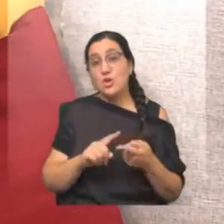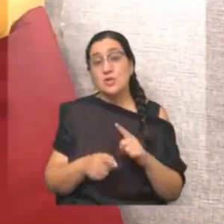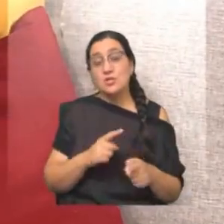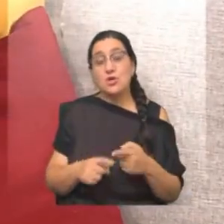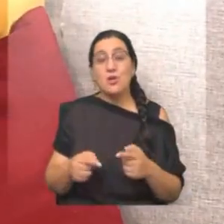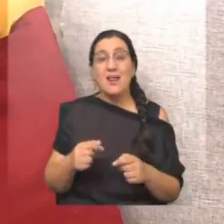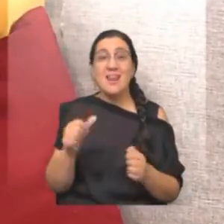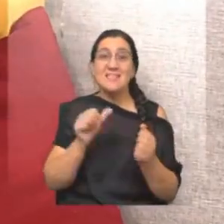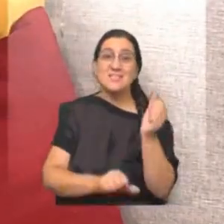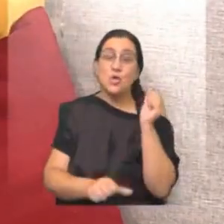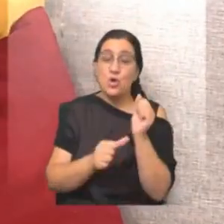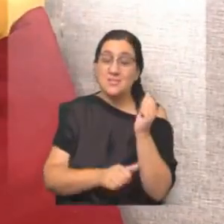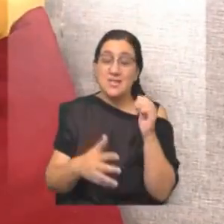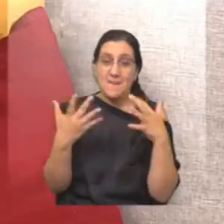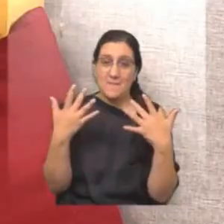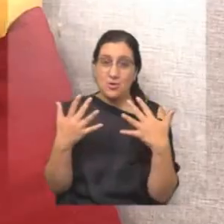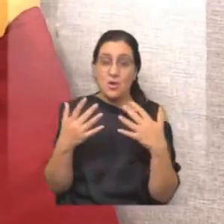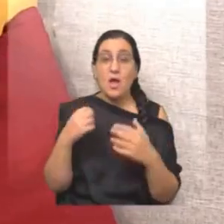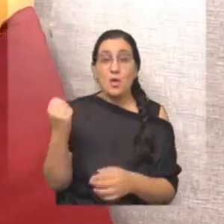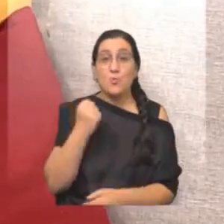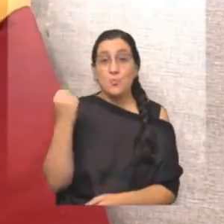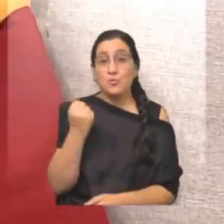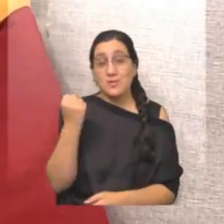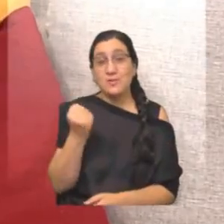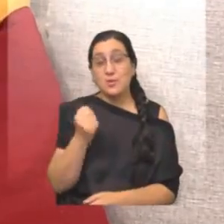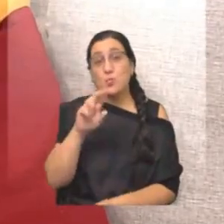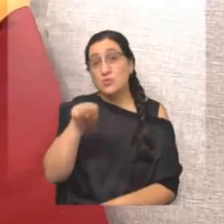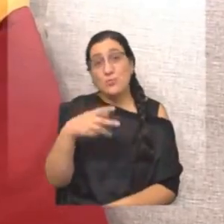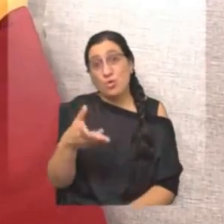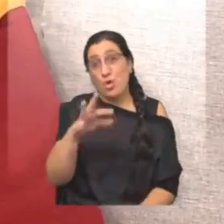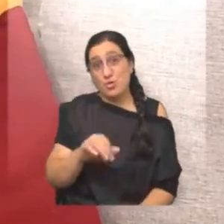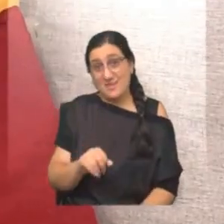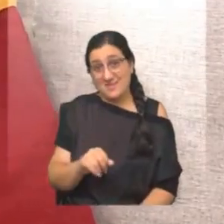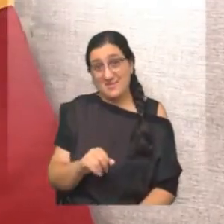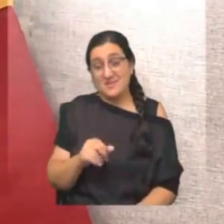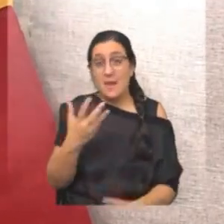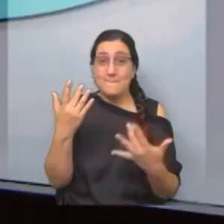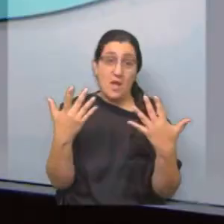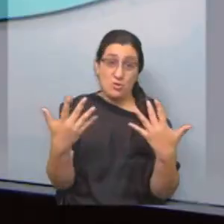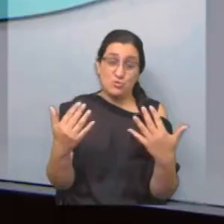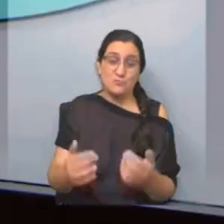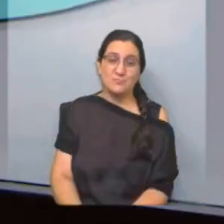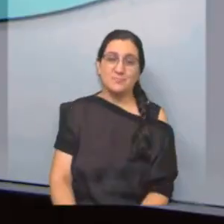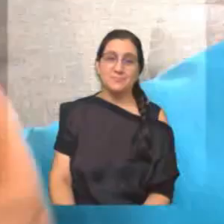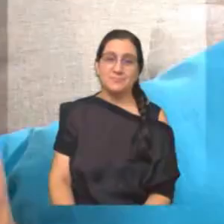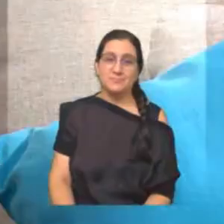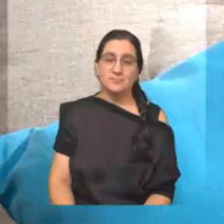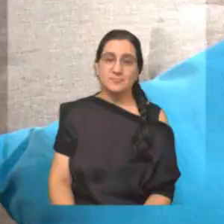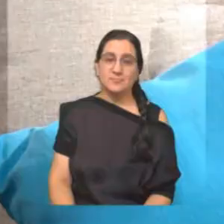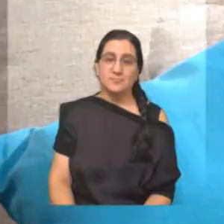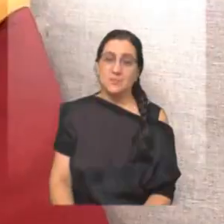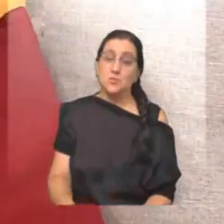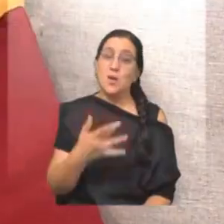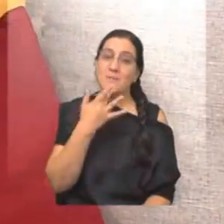mano, algo muy importante que usamos todos los días y bueno, que nos diferencia en general. Sí, la diferencia. Qué maravilla eso. Ese dedo,